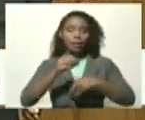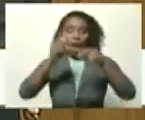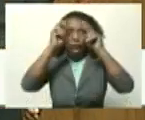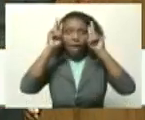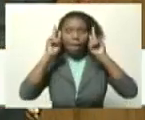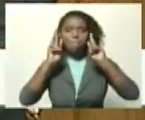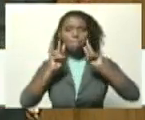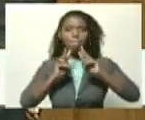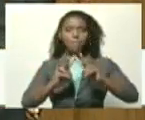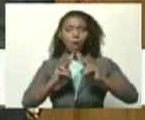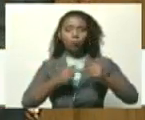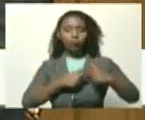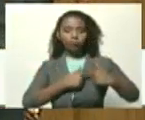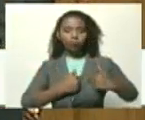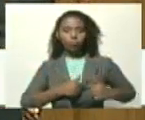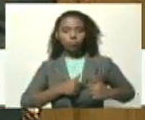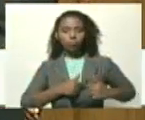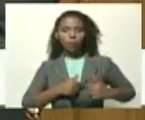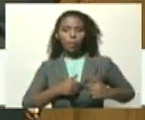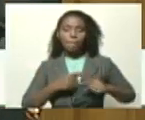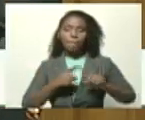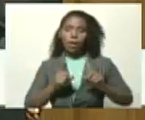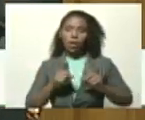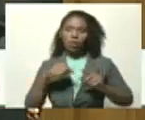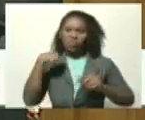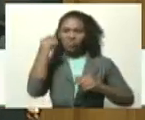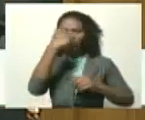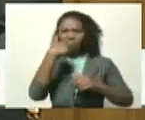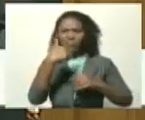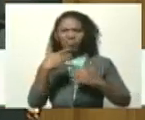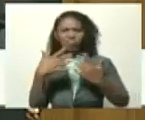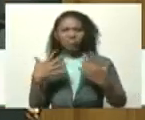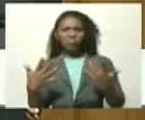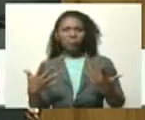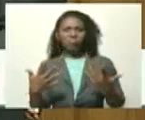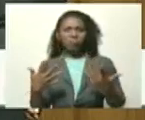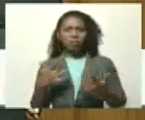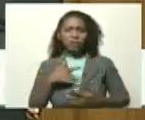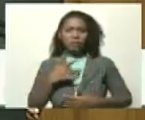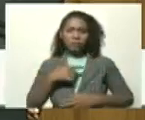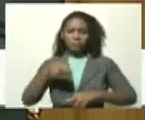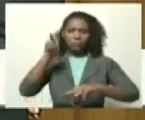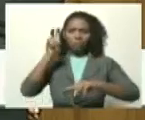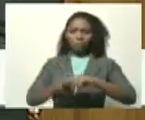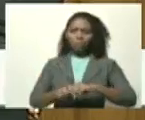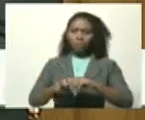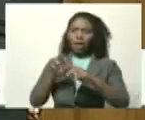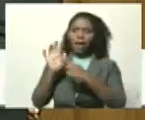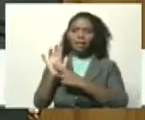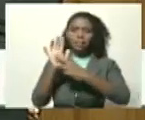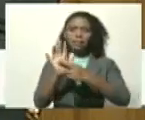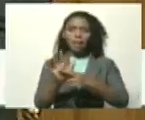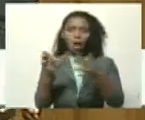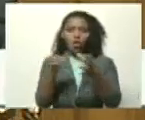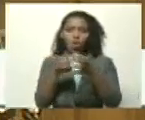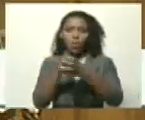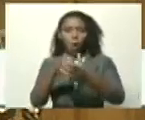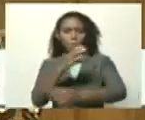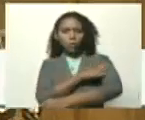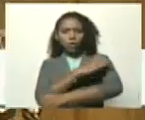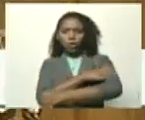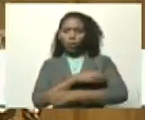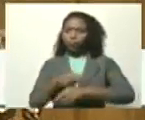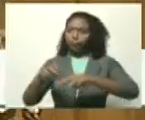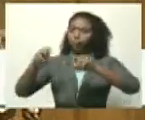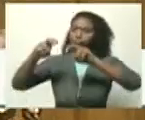corazón, pero ¿con qué cara se sienta uno con unos representantes de sectores de la oposición